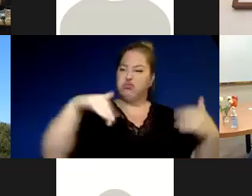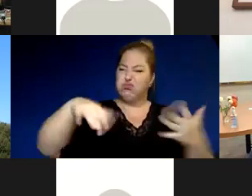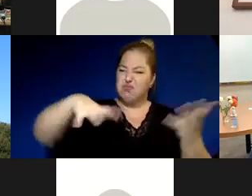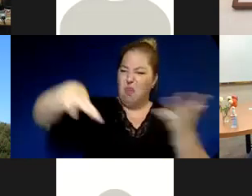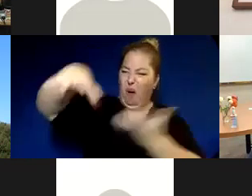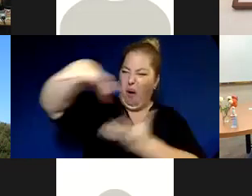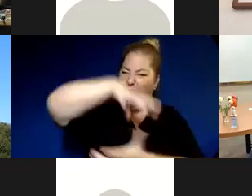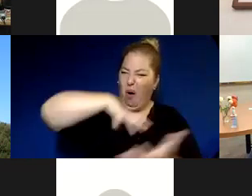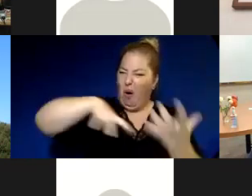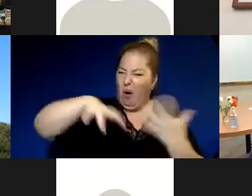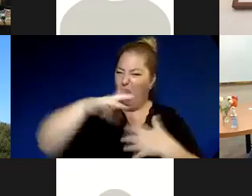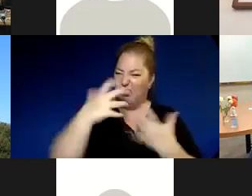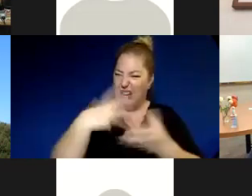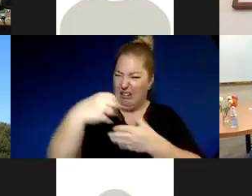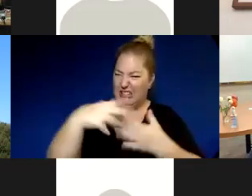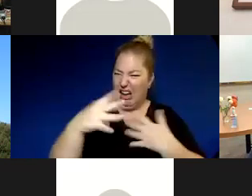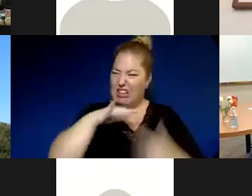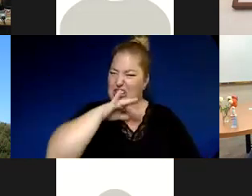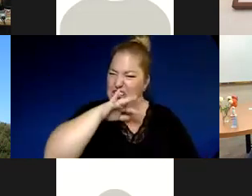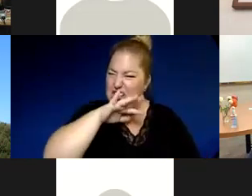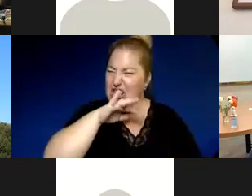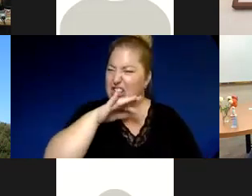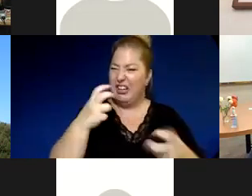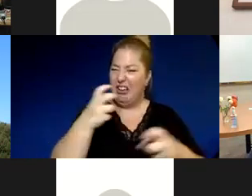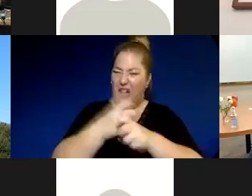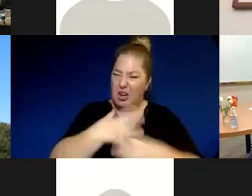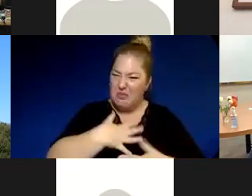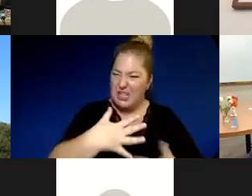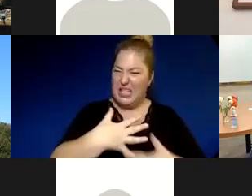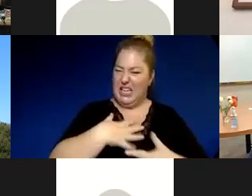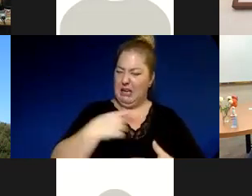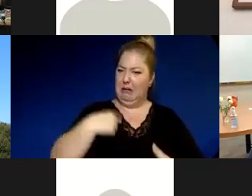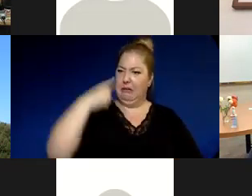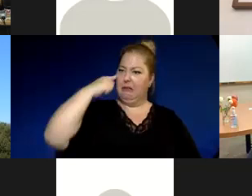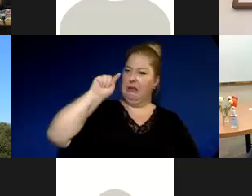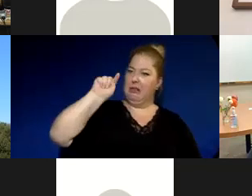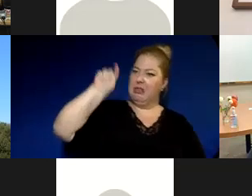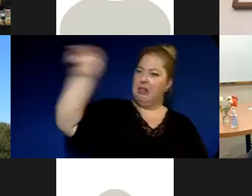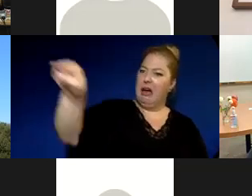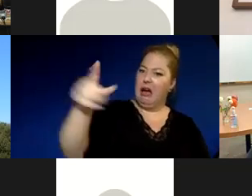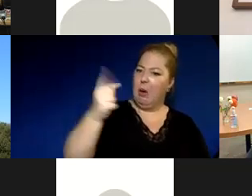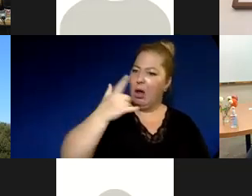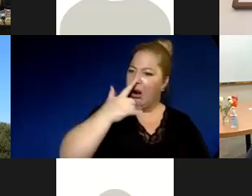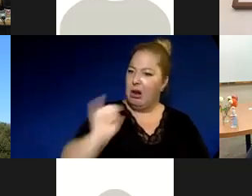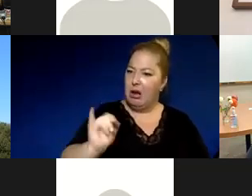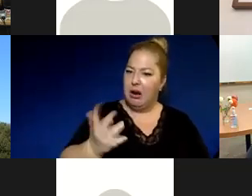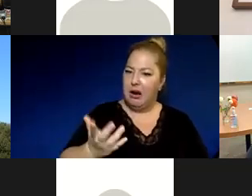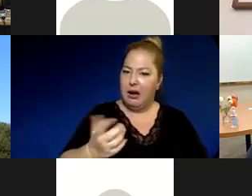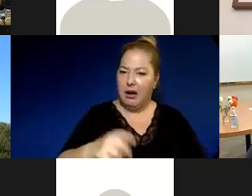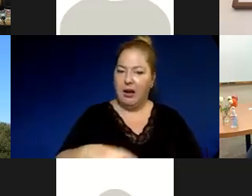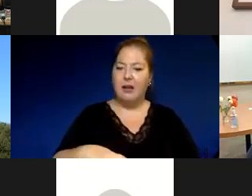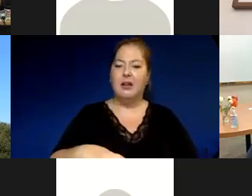la calidad del aire está tremendamente mala, ¿no? Bueno, sí, el asunto es que su